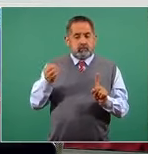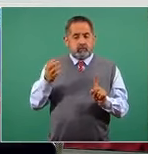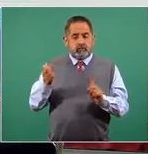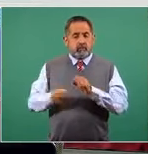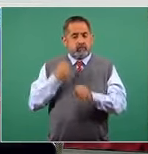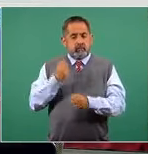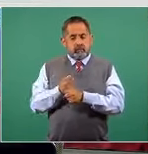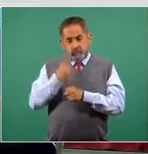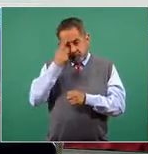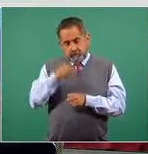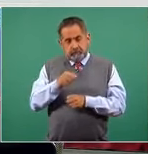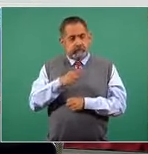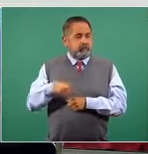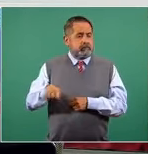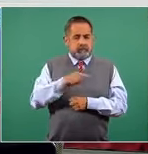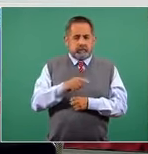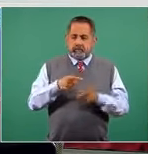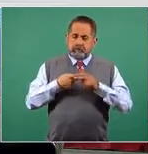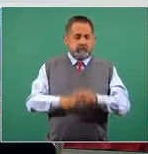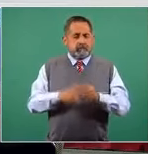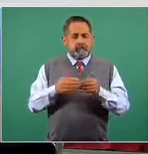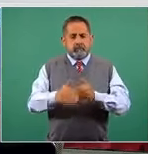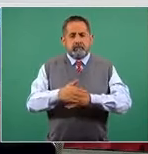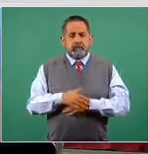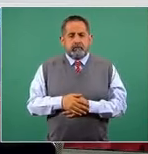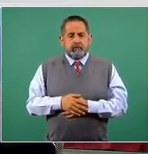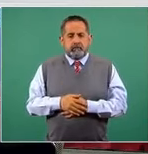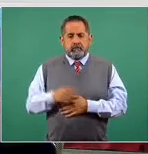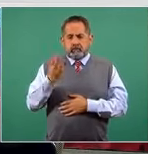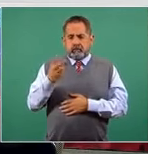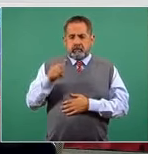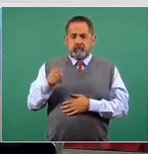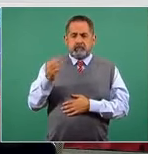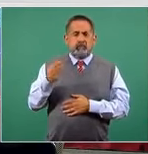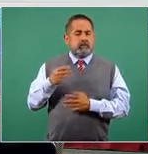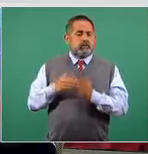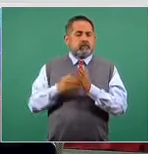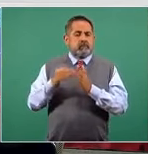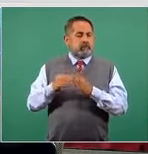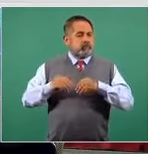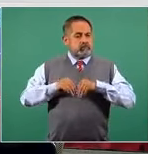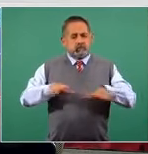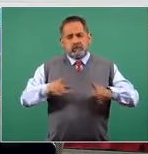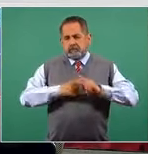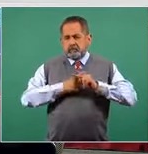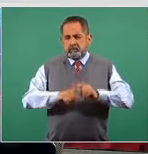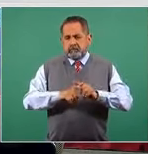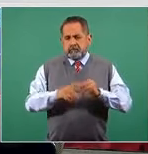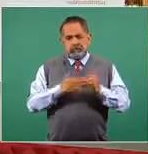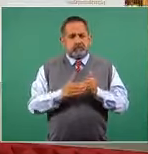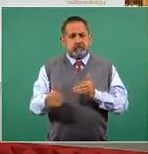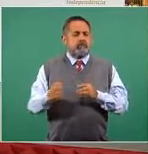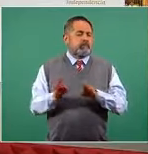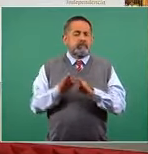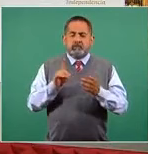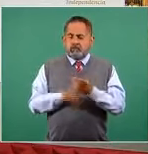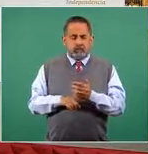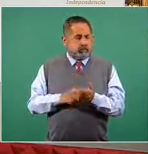años para los esquemas de arranque. 3.9 millones de dosis. Es para el esquema de arranque y esto es de